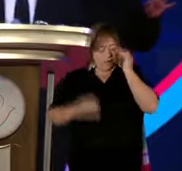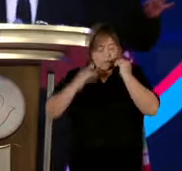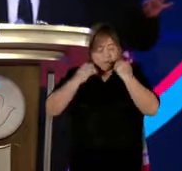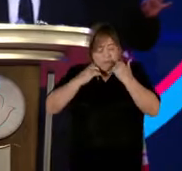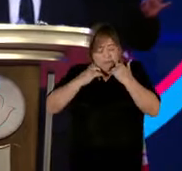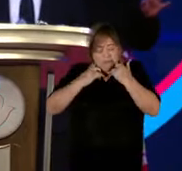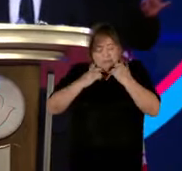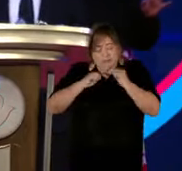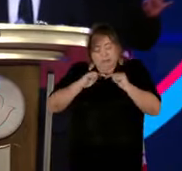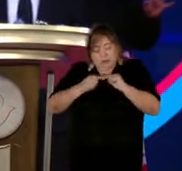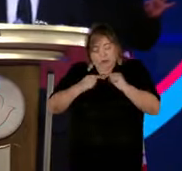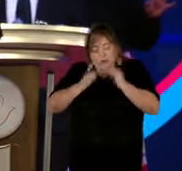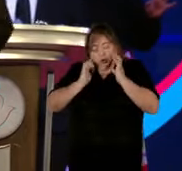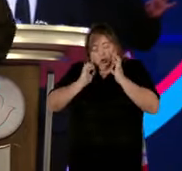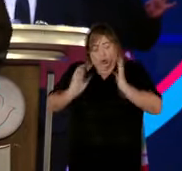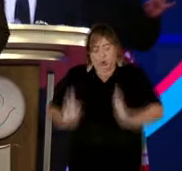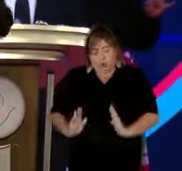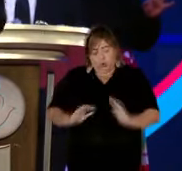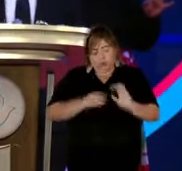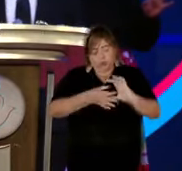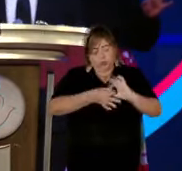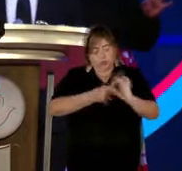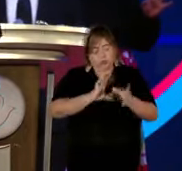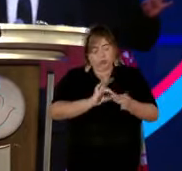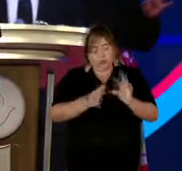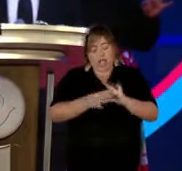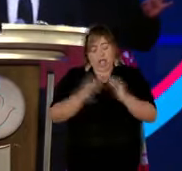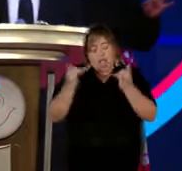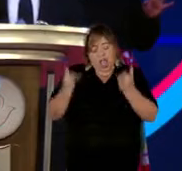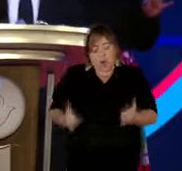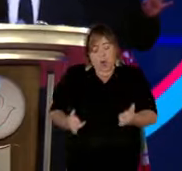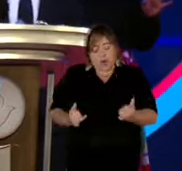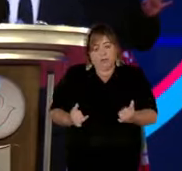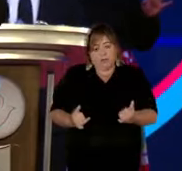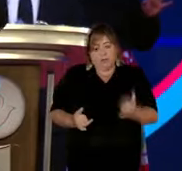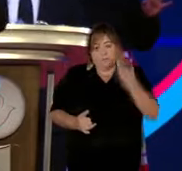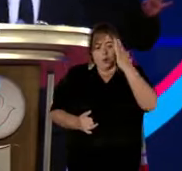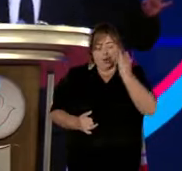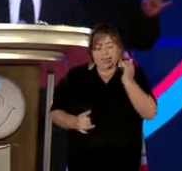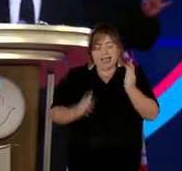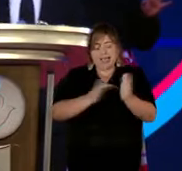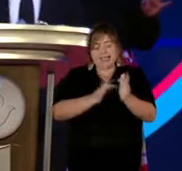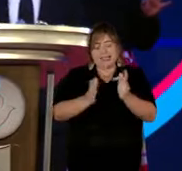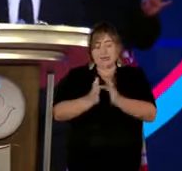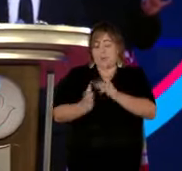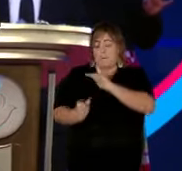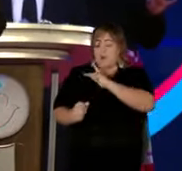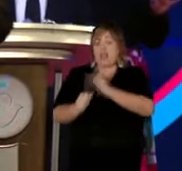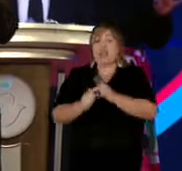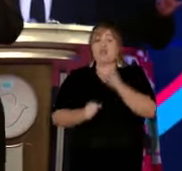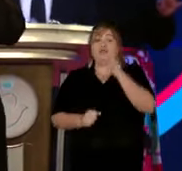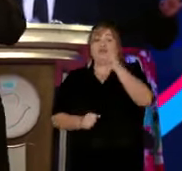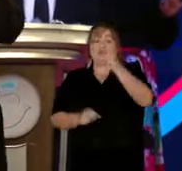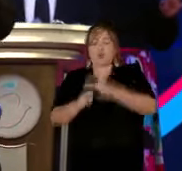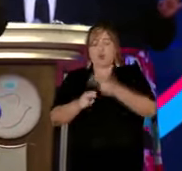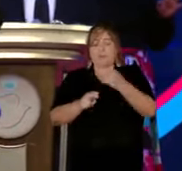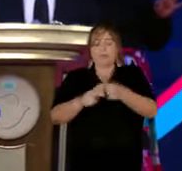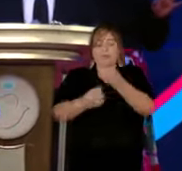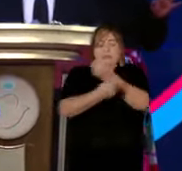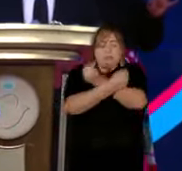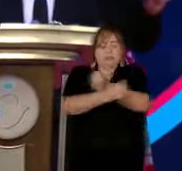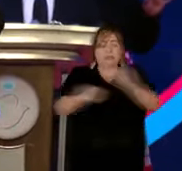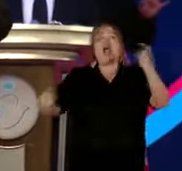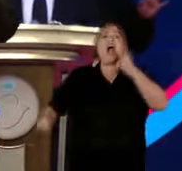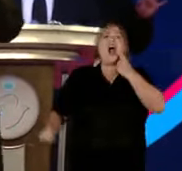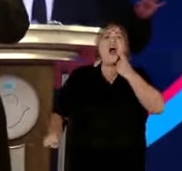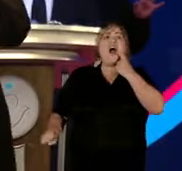tristeza, cautiverio, ahora mismo por la llaga de Cristo y por el poder de tu nombre son libres de todo vicio, de toda